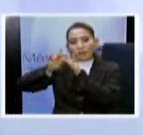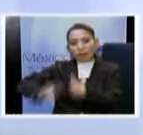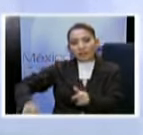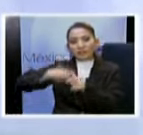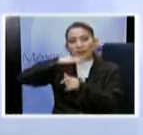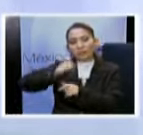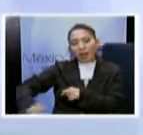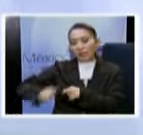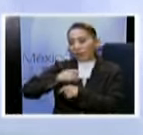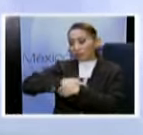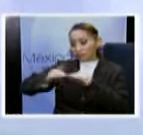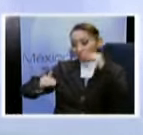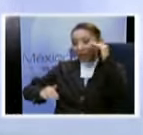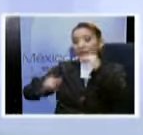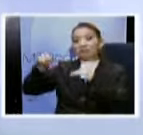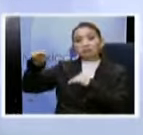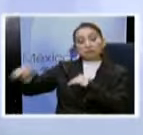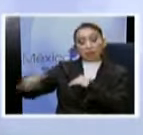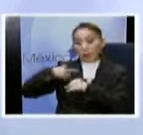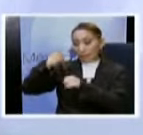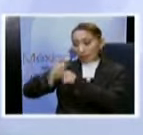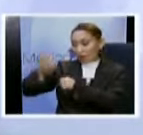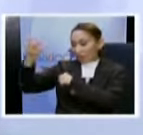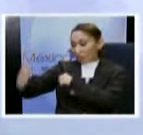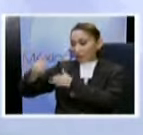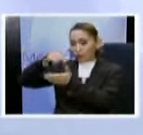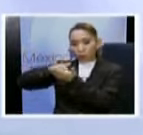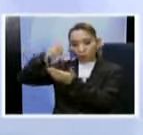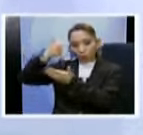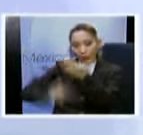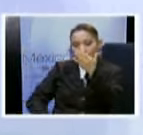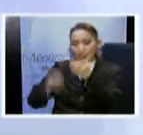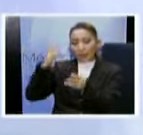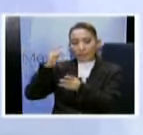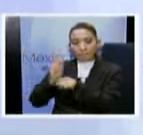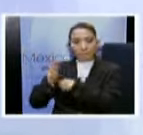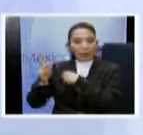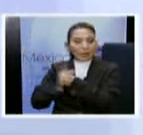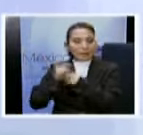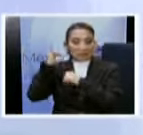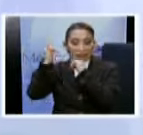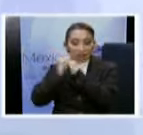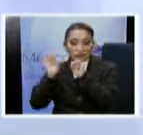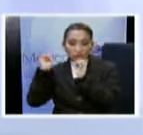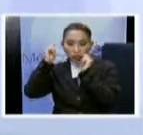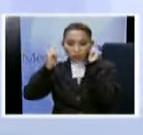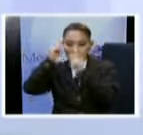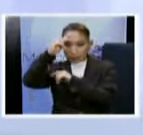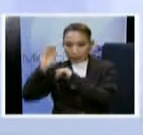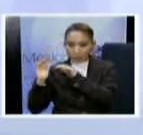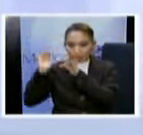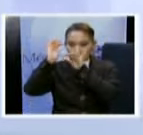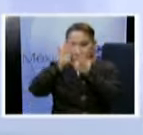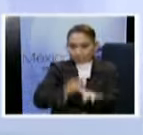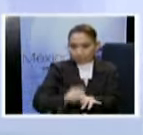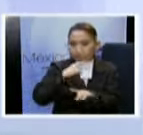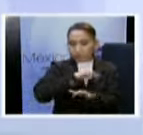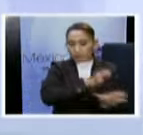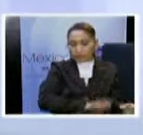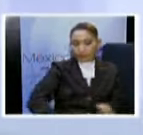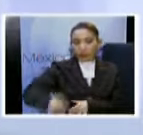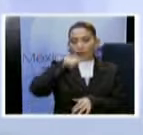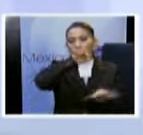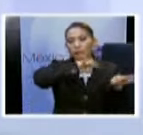y Alemania, países que están en los primeros 10 lugares de los países de origen del turismo internacional en México. En el marco de